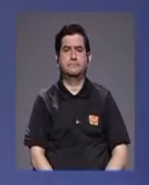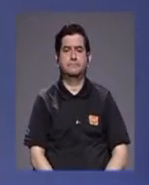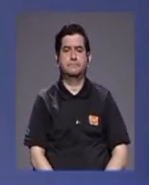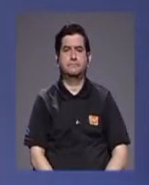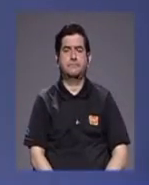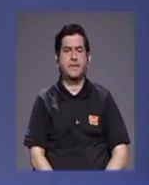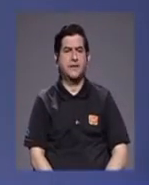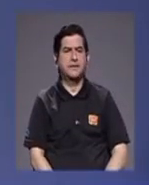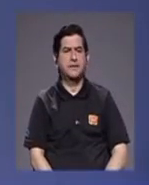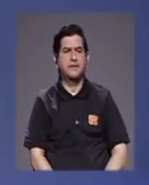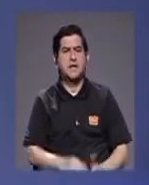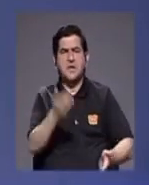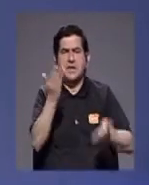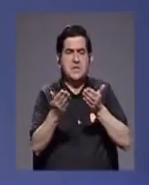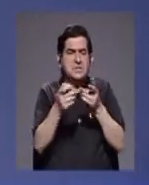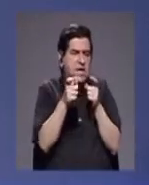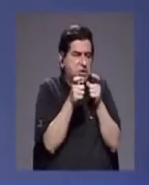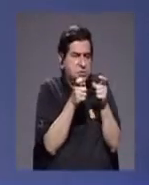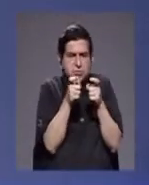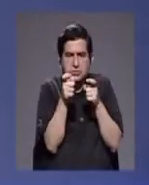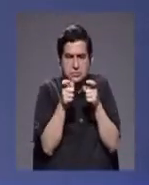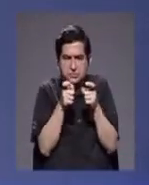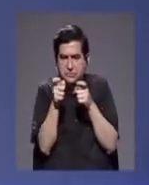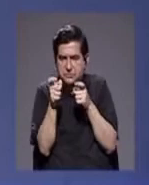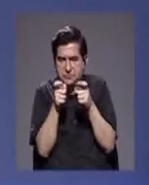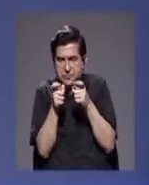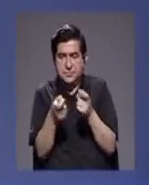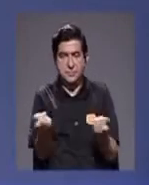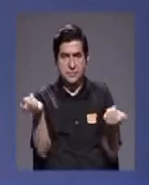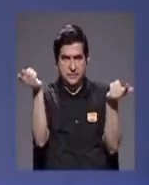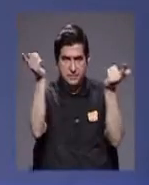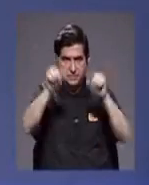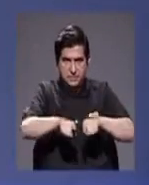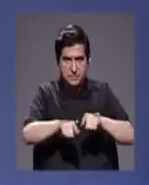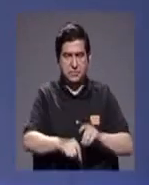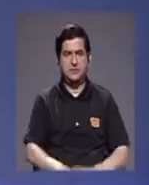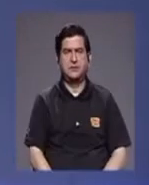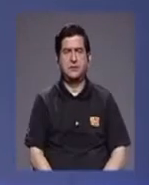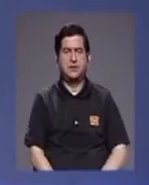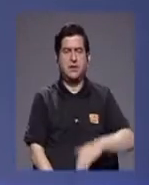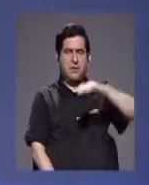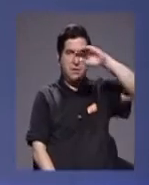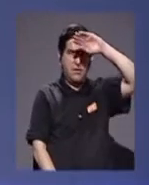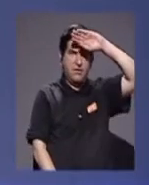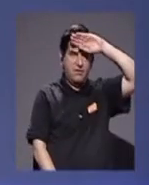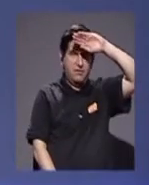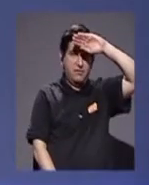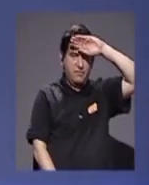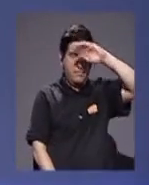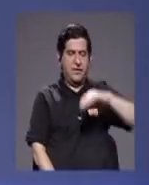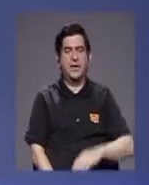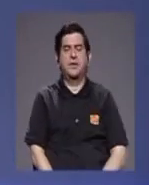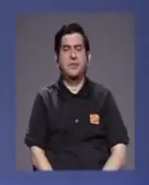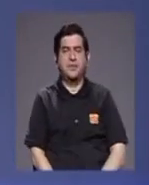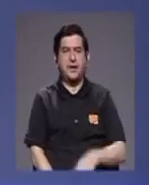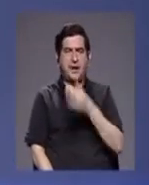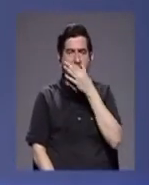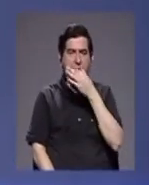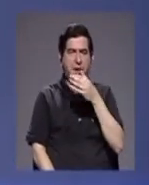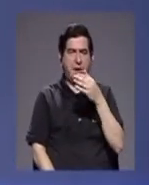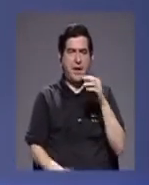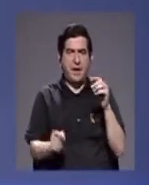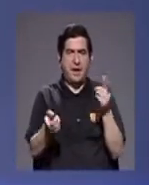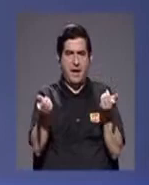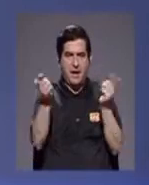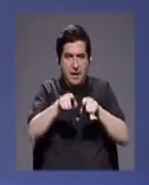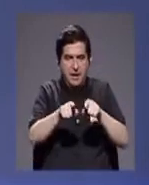pues iba a haber algunos controles, como ocurrió con la fiebre aviar, algunos problemillas